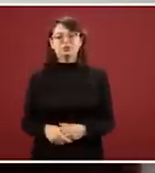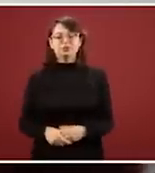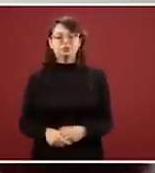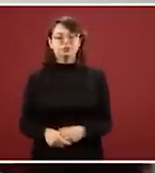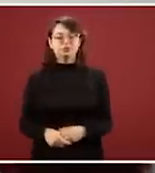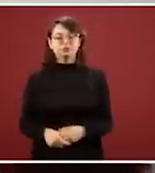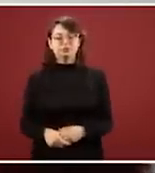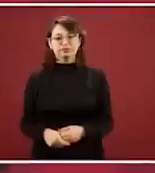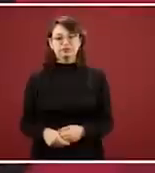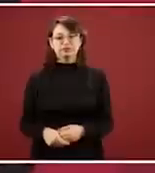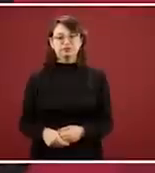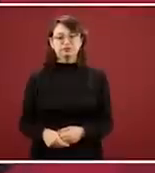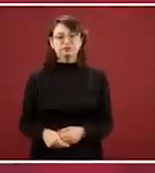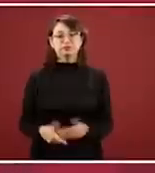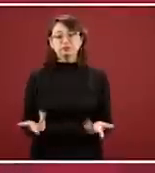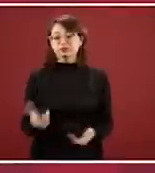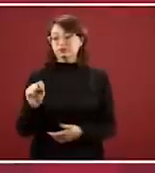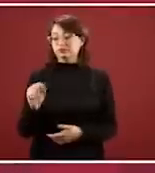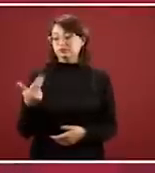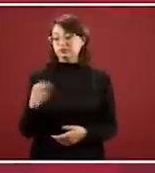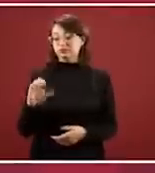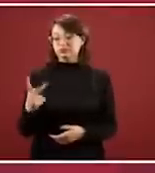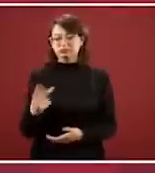Entonces, al autorizar a Hacienda esas obras,